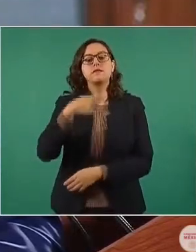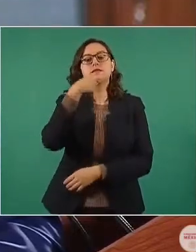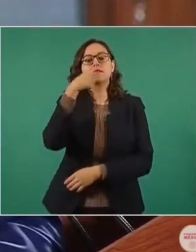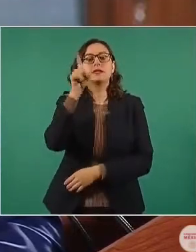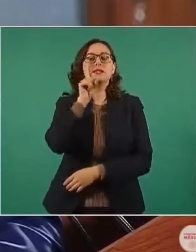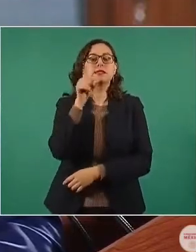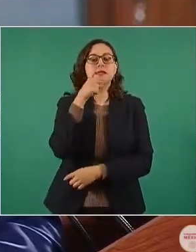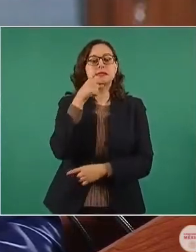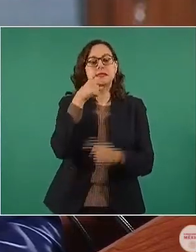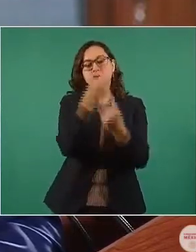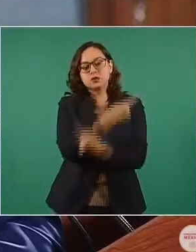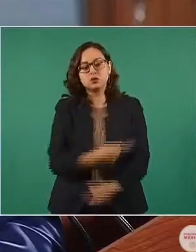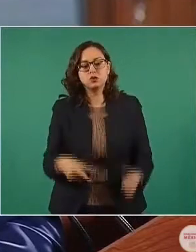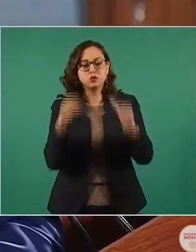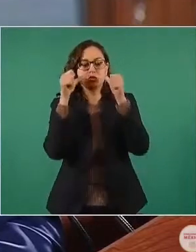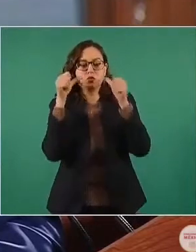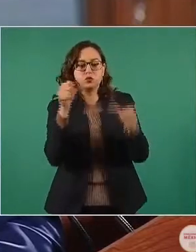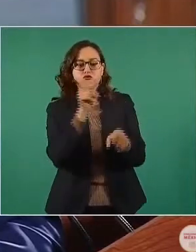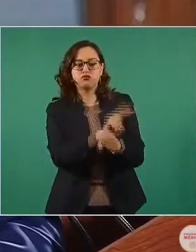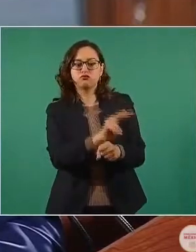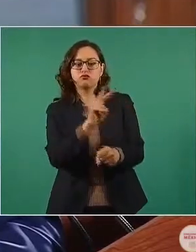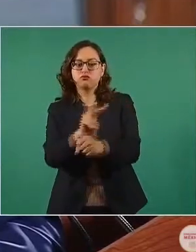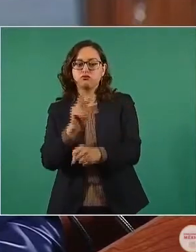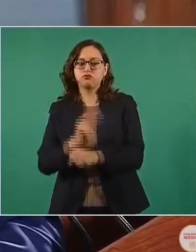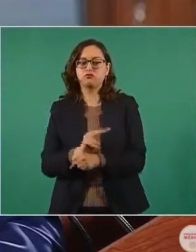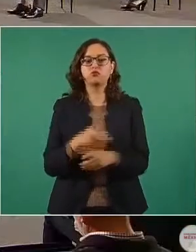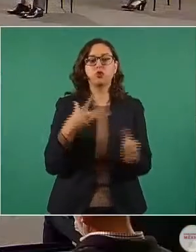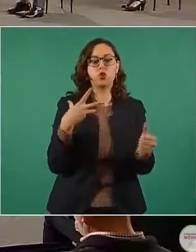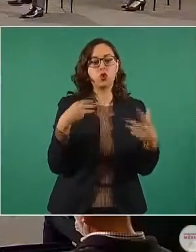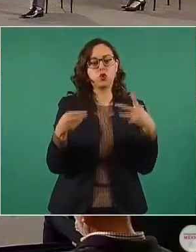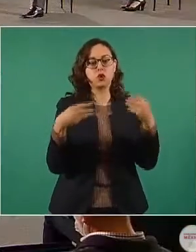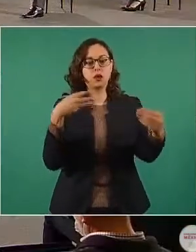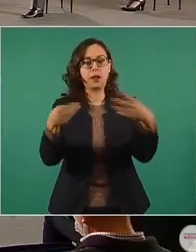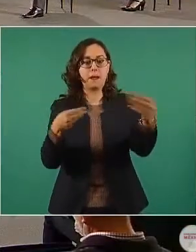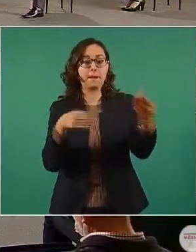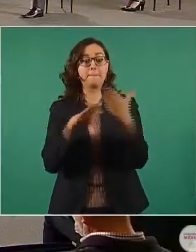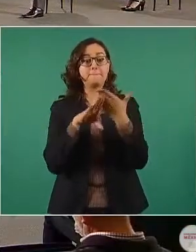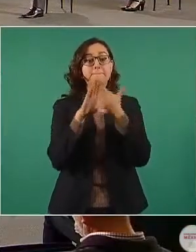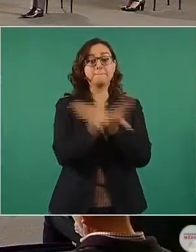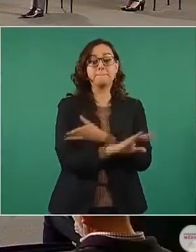niños, para evitar contagios y